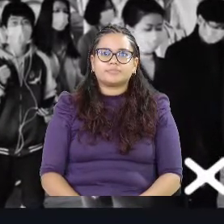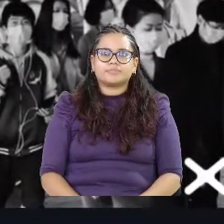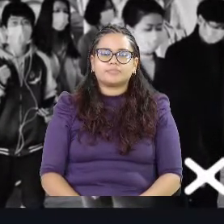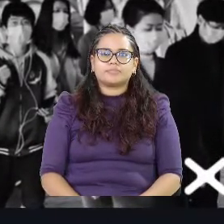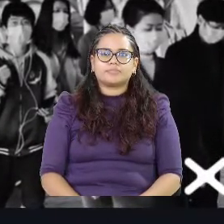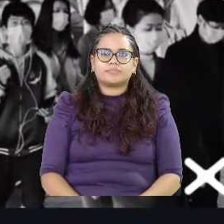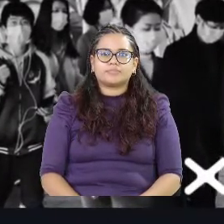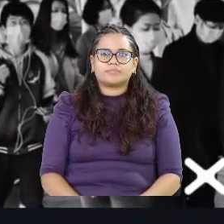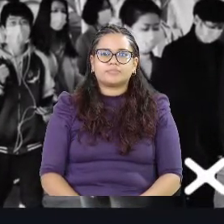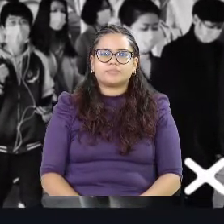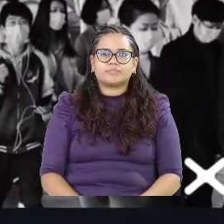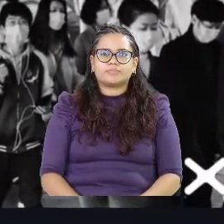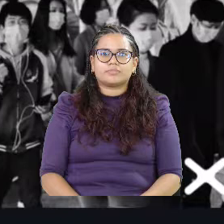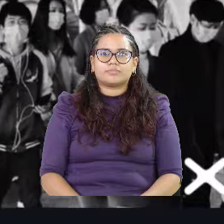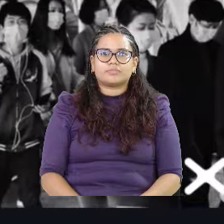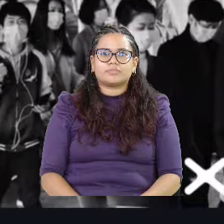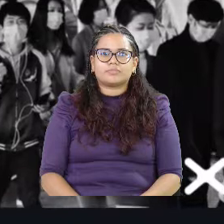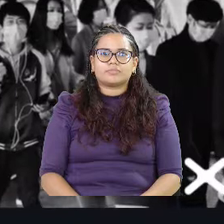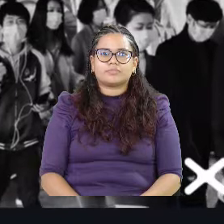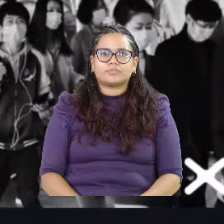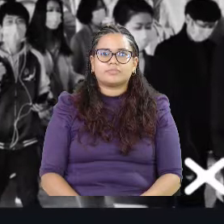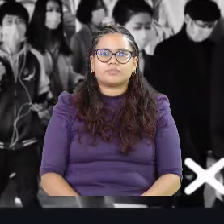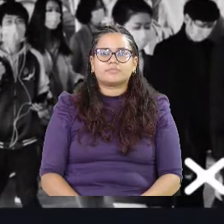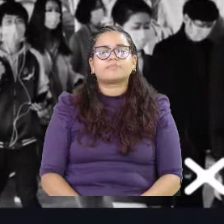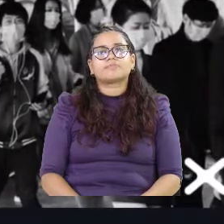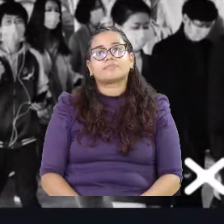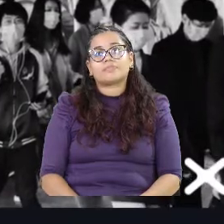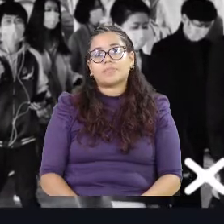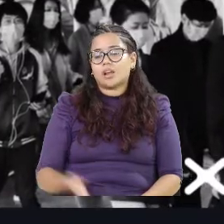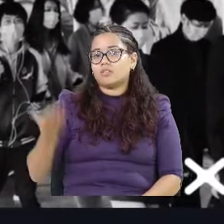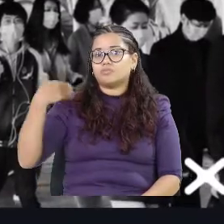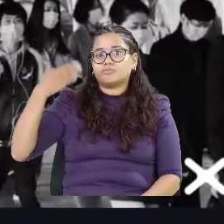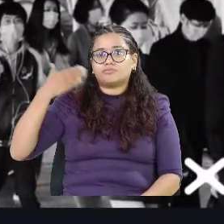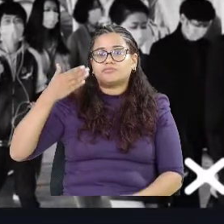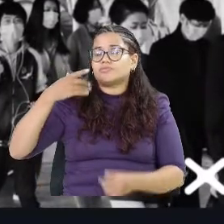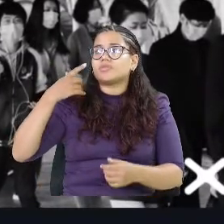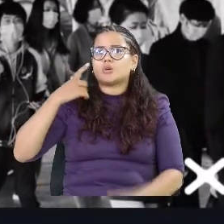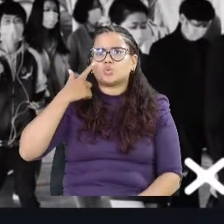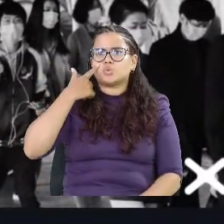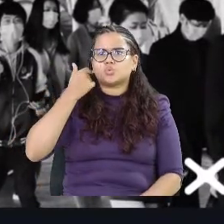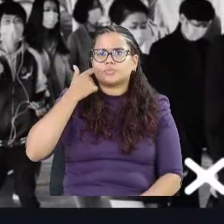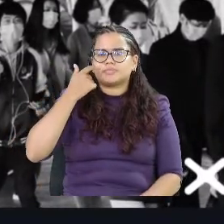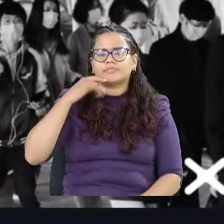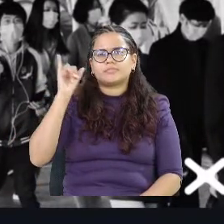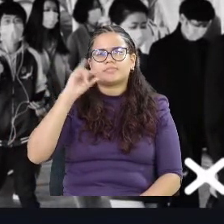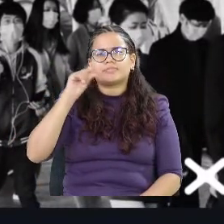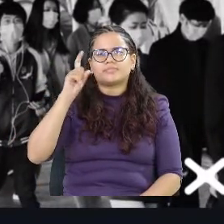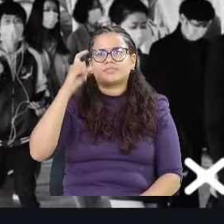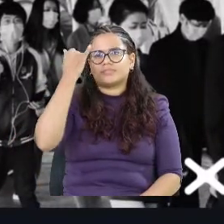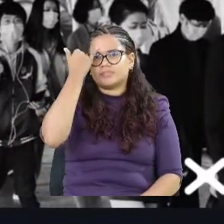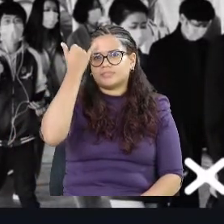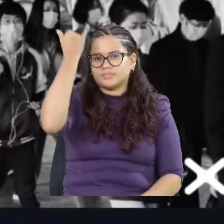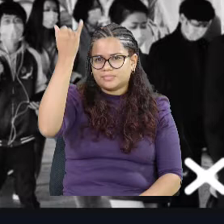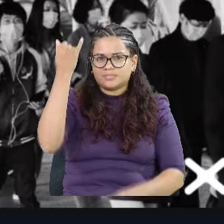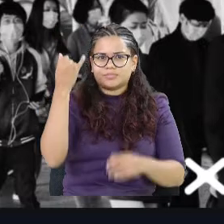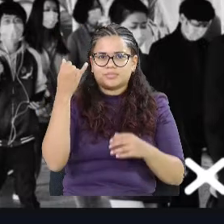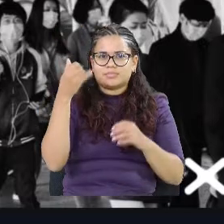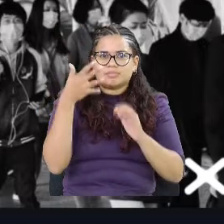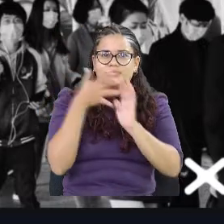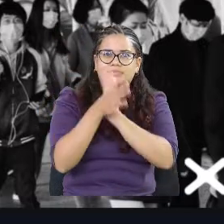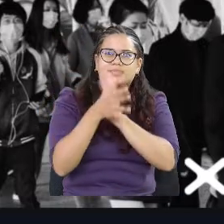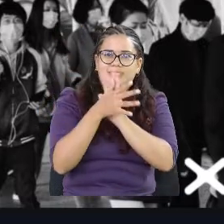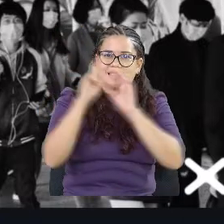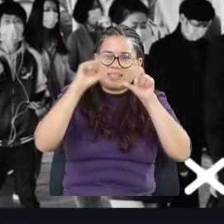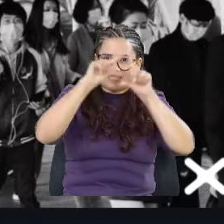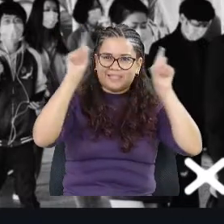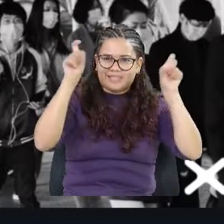Entonces, a nosotros nos pasó algo bastante interesante y toda la idea de ExoIdentify empezó